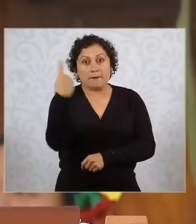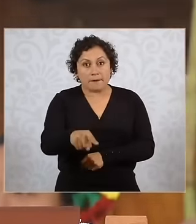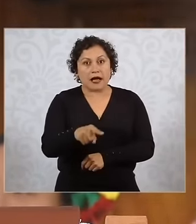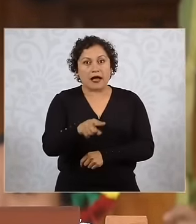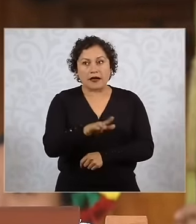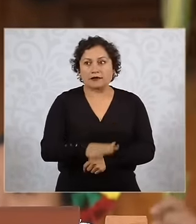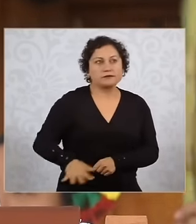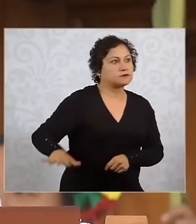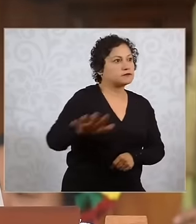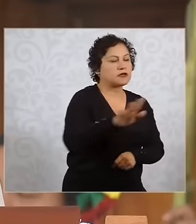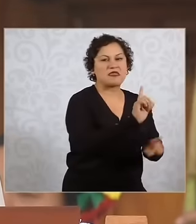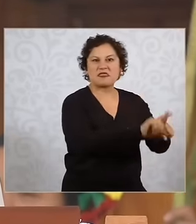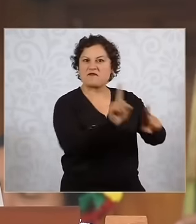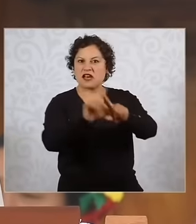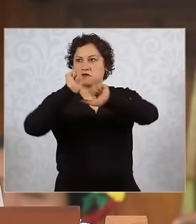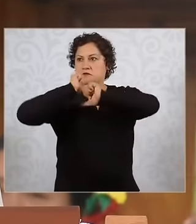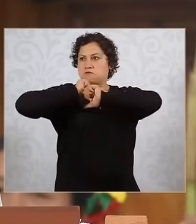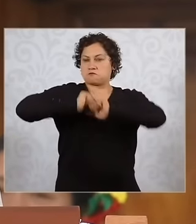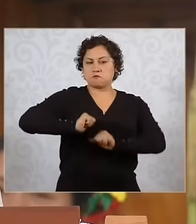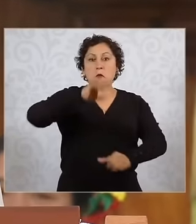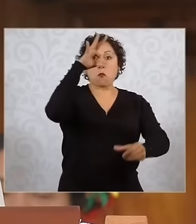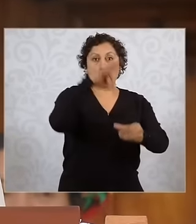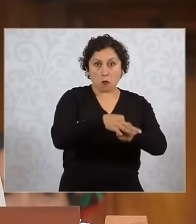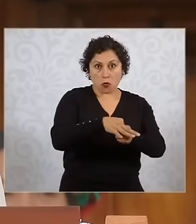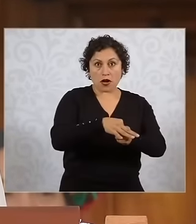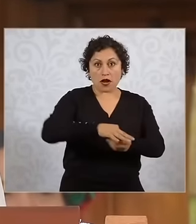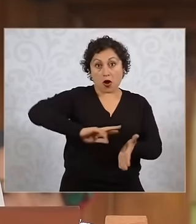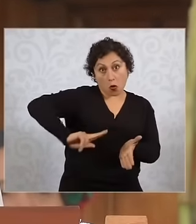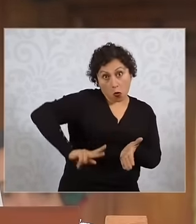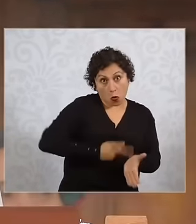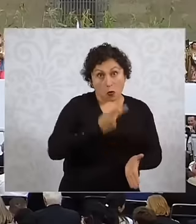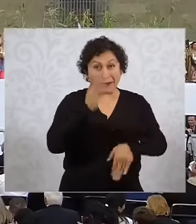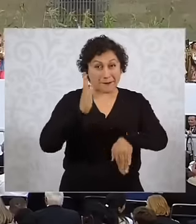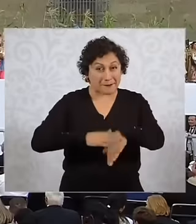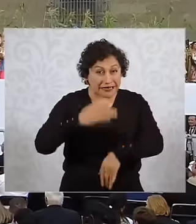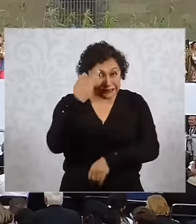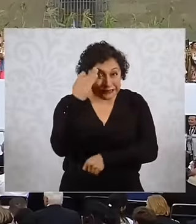elección popular pueda ser reelecto.